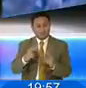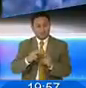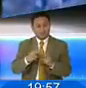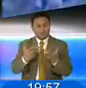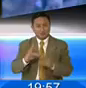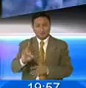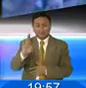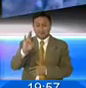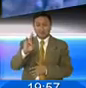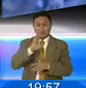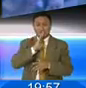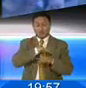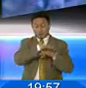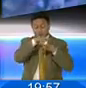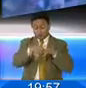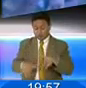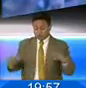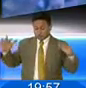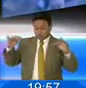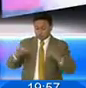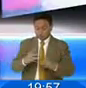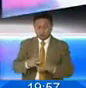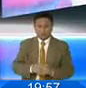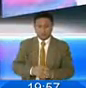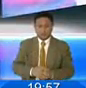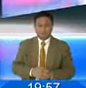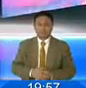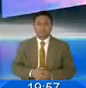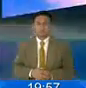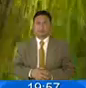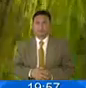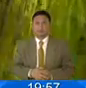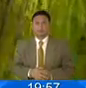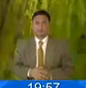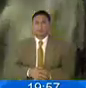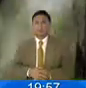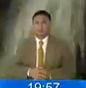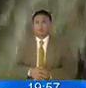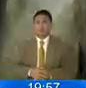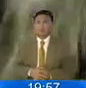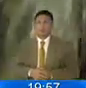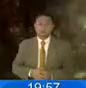sus 7 cascadas habilitadas a los turistas.